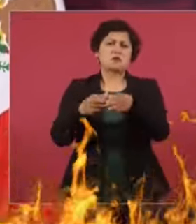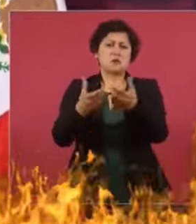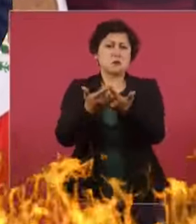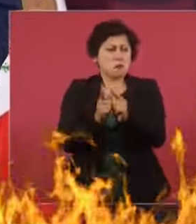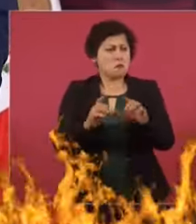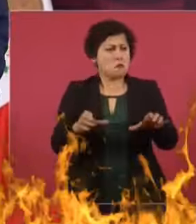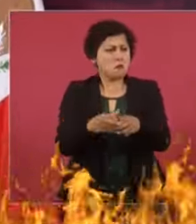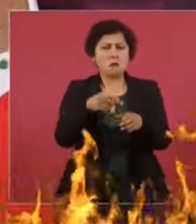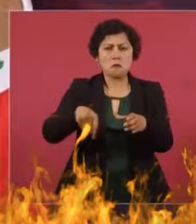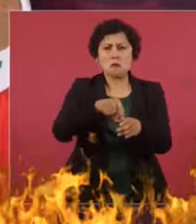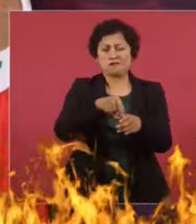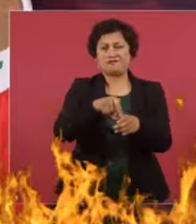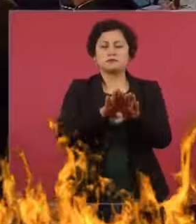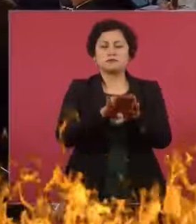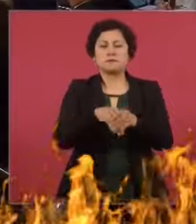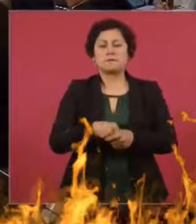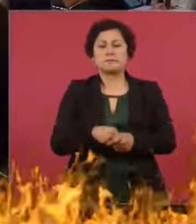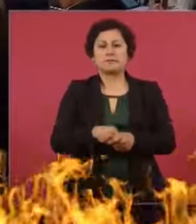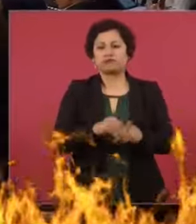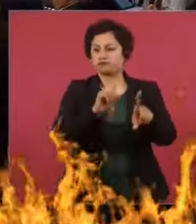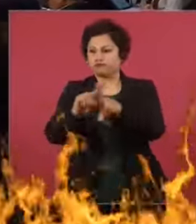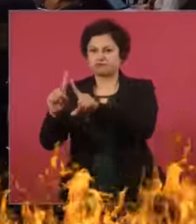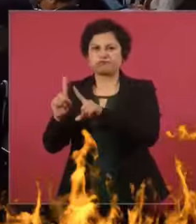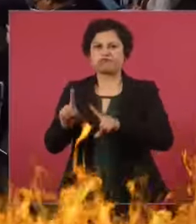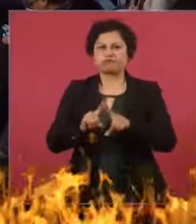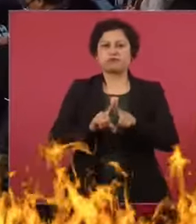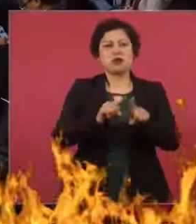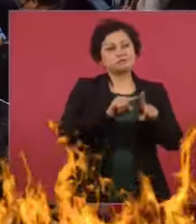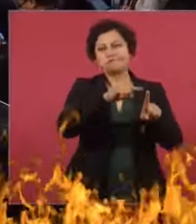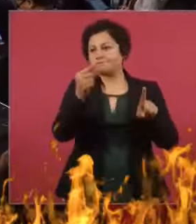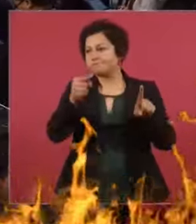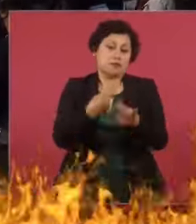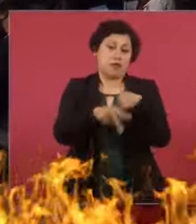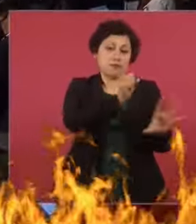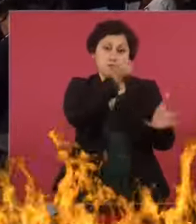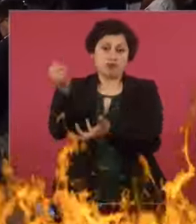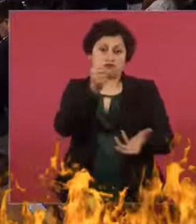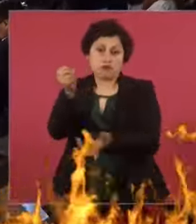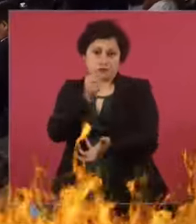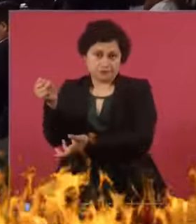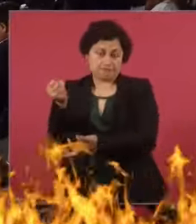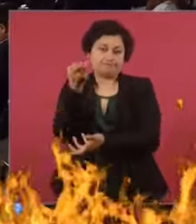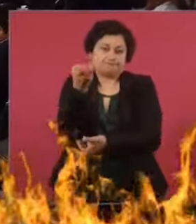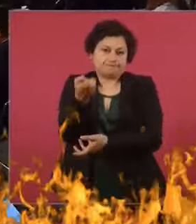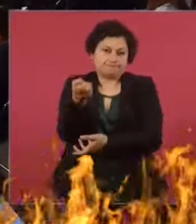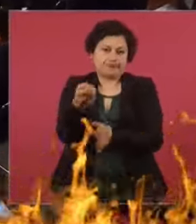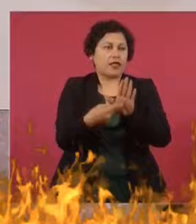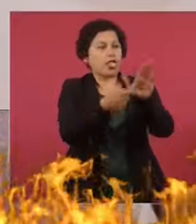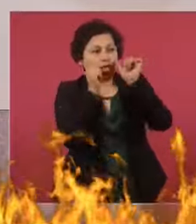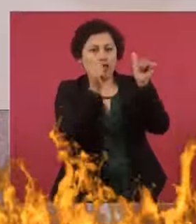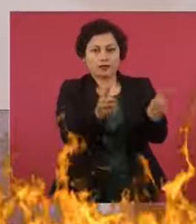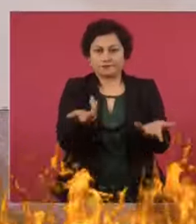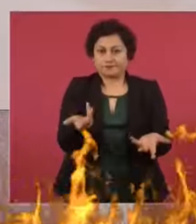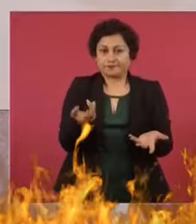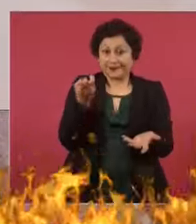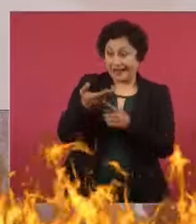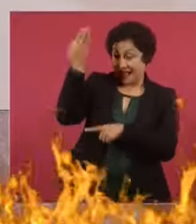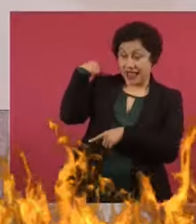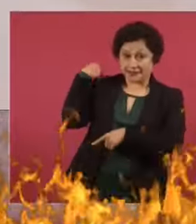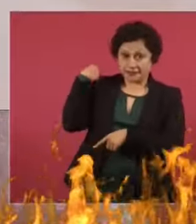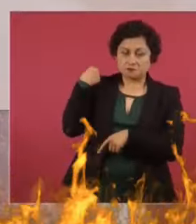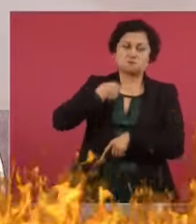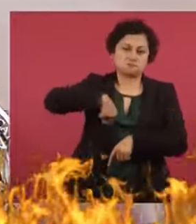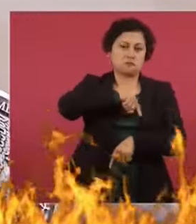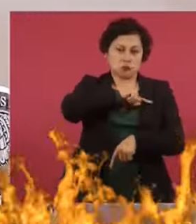se fue creando to una estructura de intermediación y aparatos burocráticos con presupuesto hemos ido avanzando por ejemplo puedo